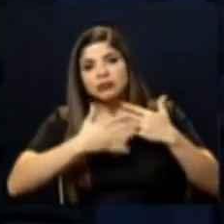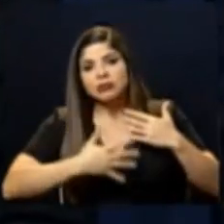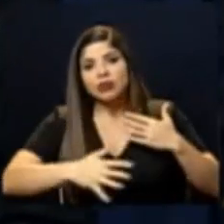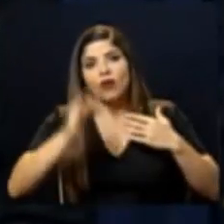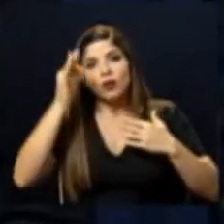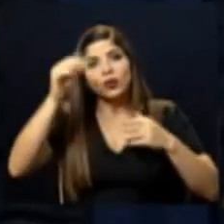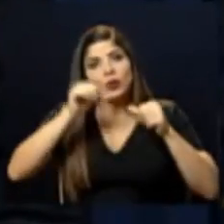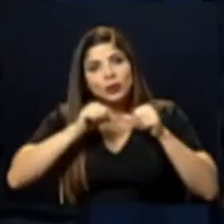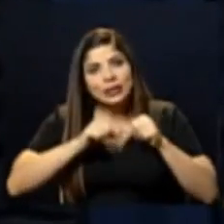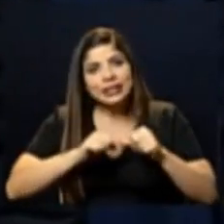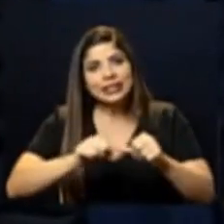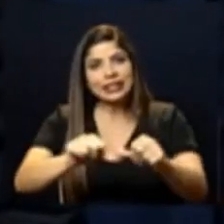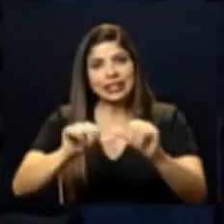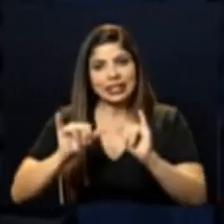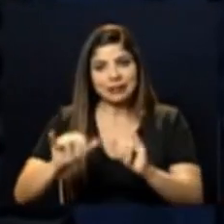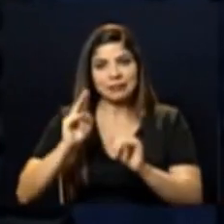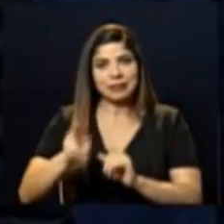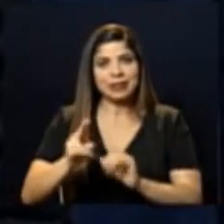futuro.